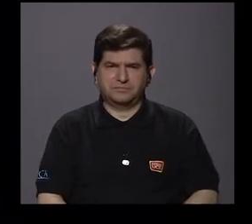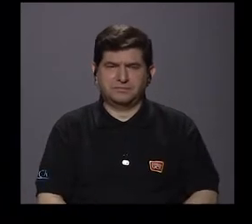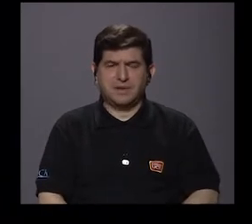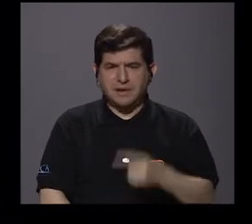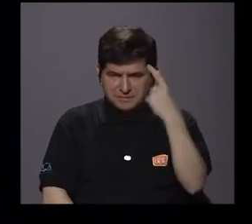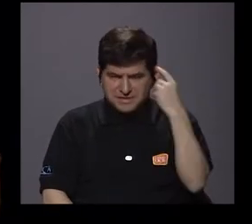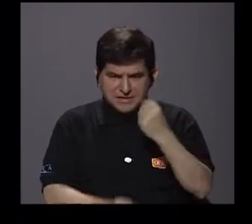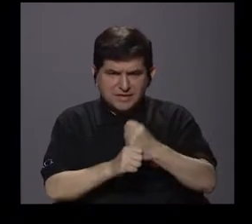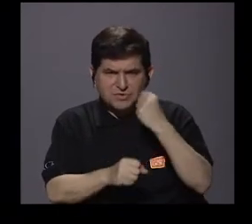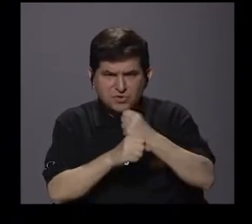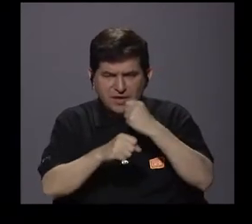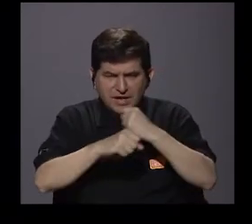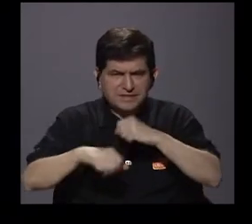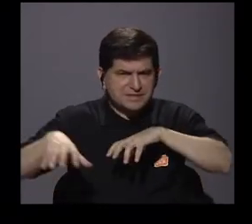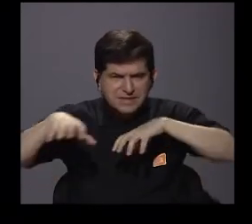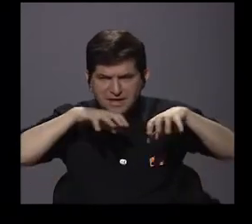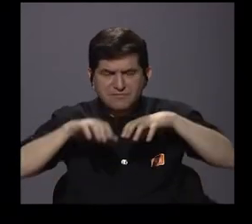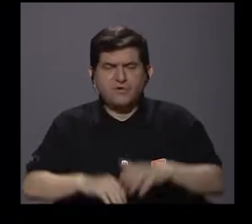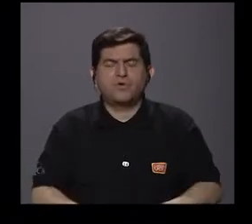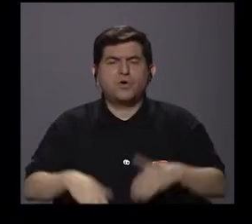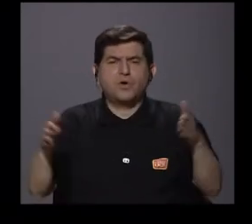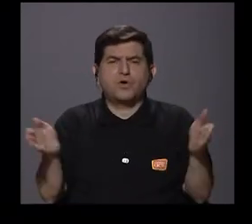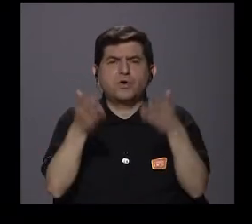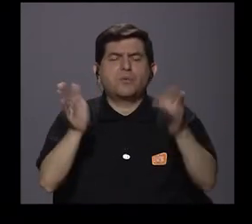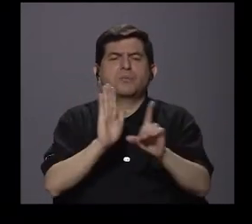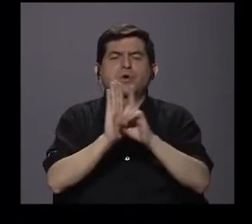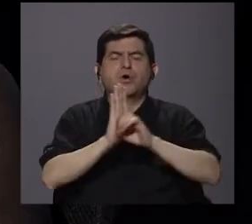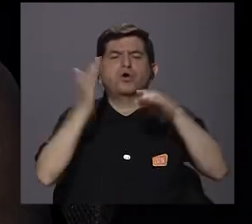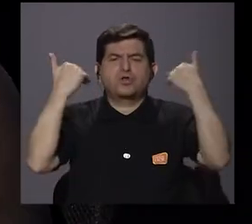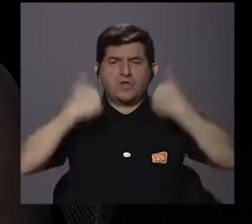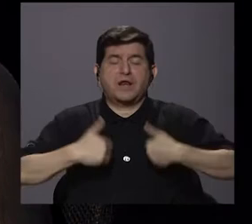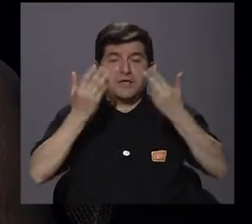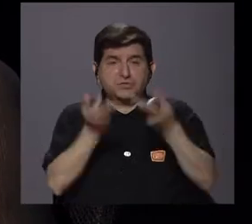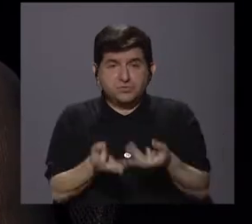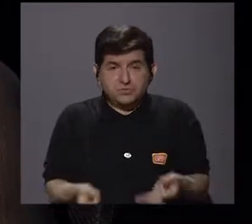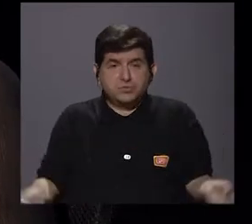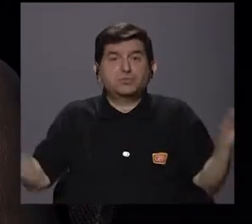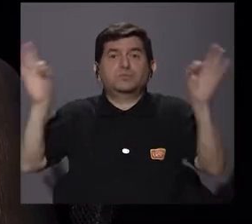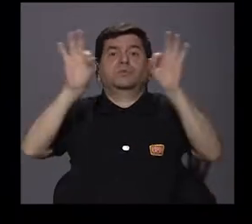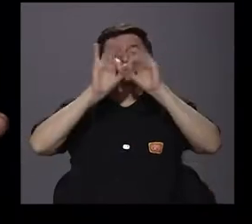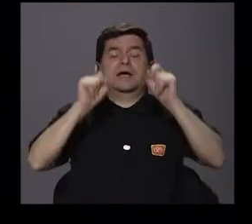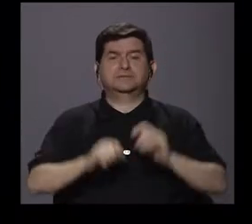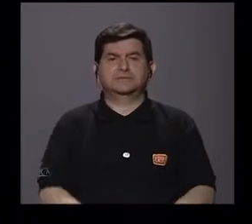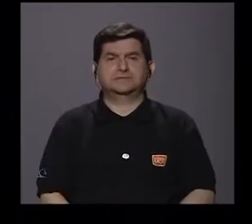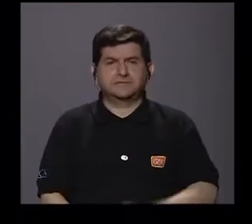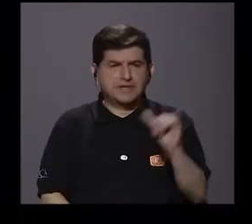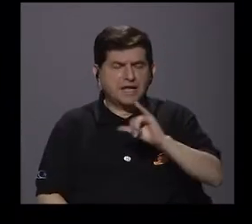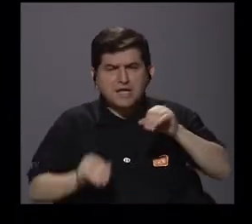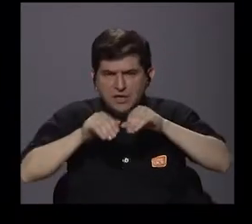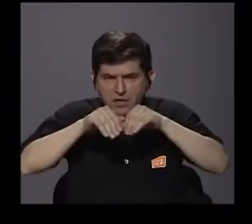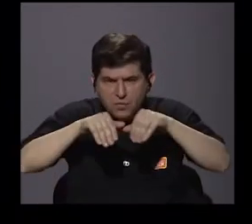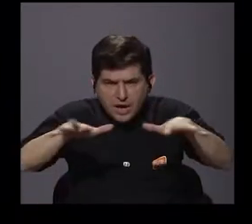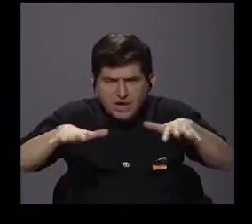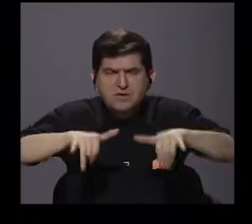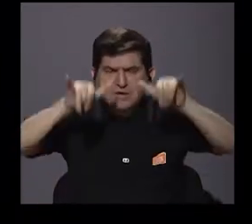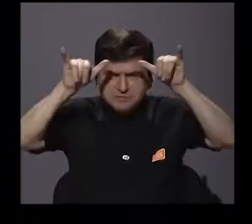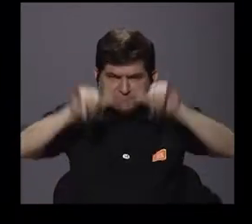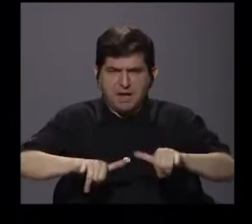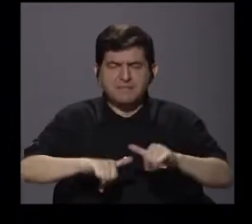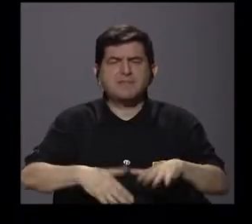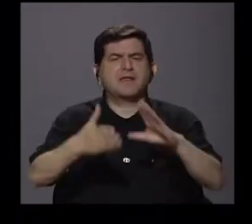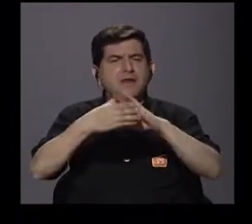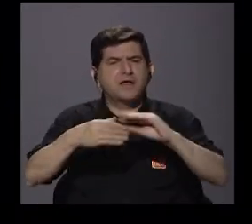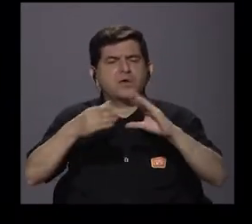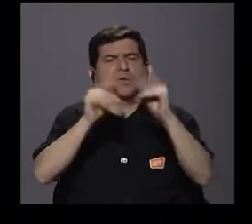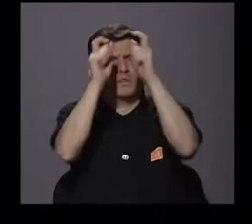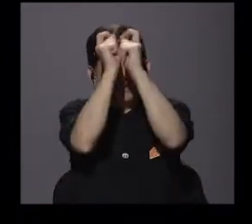digamos, en esa labor de activismo pro derechos humanos que usted me comenta, que creo que es muy valioso? ¿Esa misma red le sostenía? Cuéntenos un